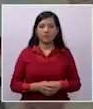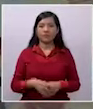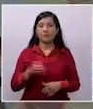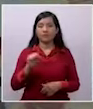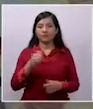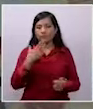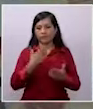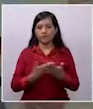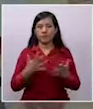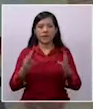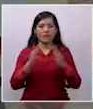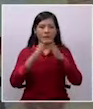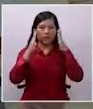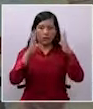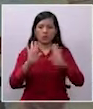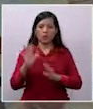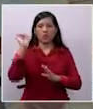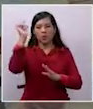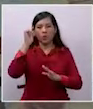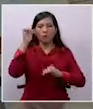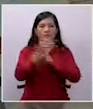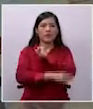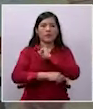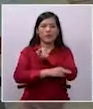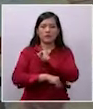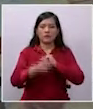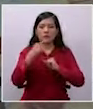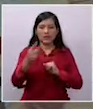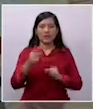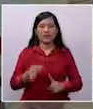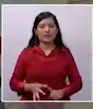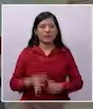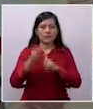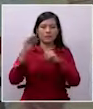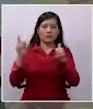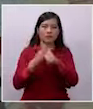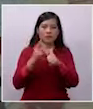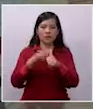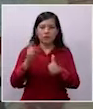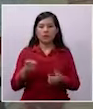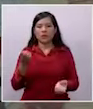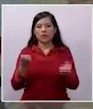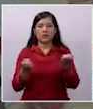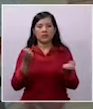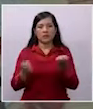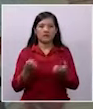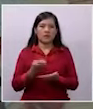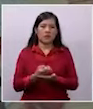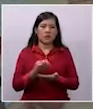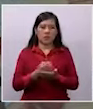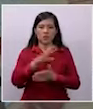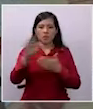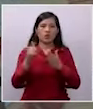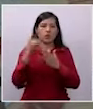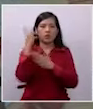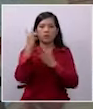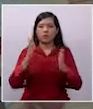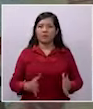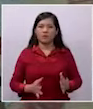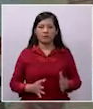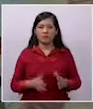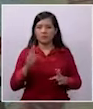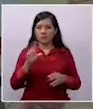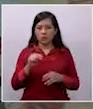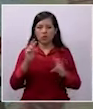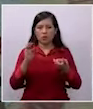Y bueno, atención, el gobierno nacional ratifica que su prioridad es garantizar la estabilidad económica de los bolivianos y no